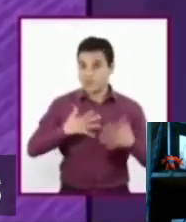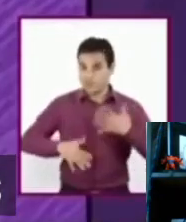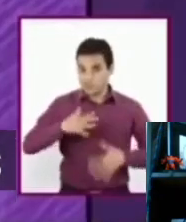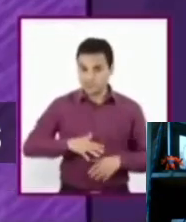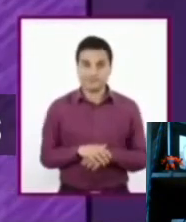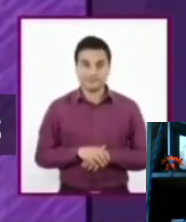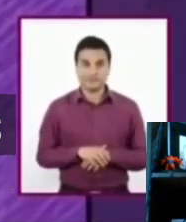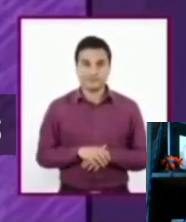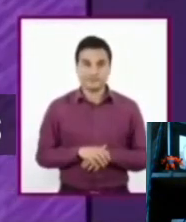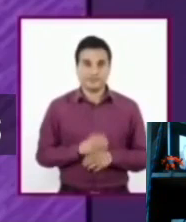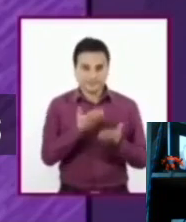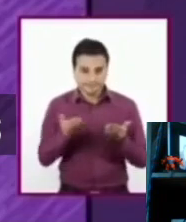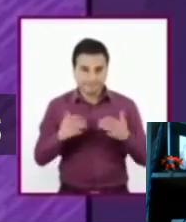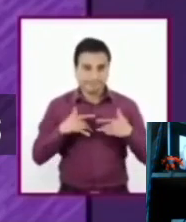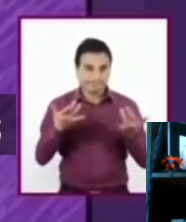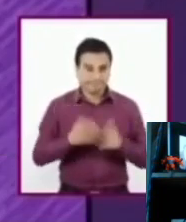visor